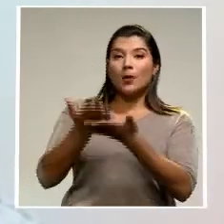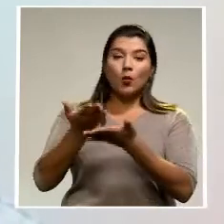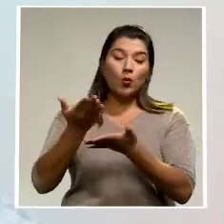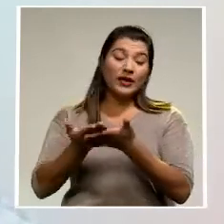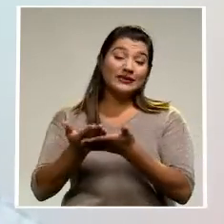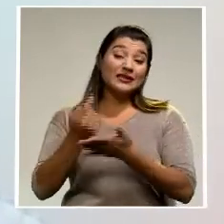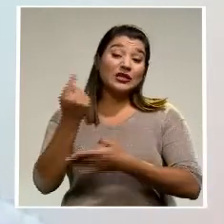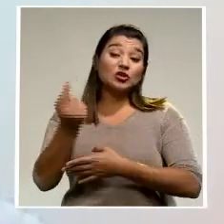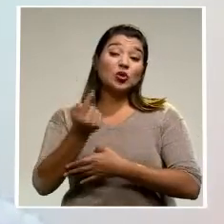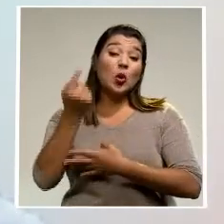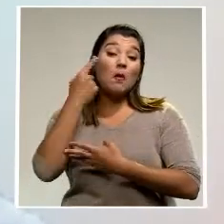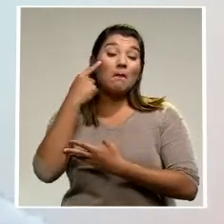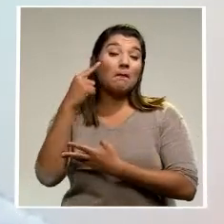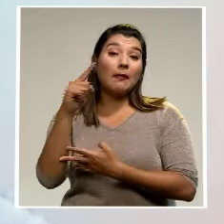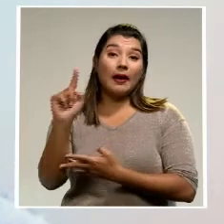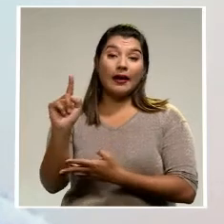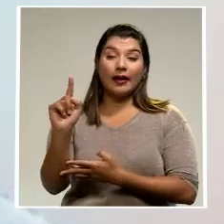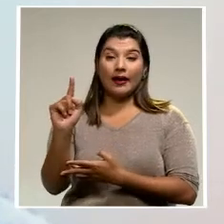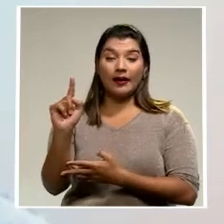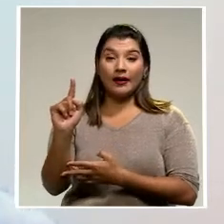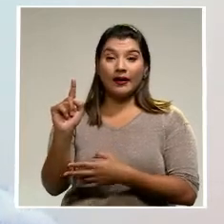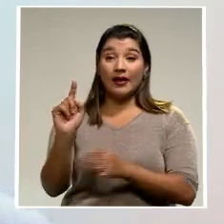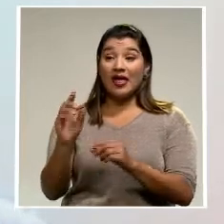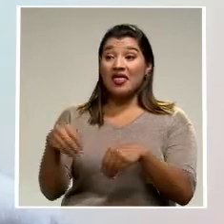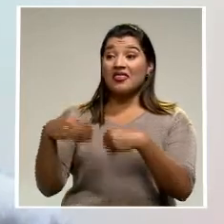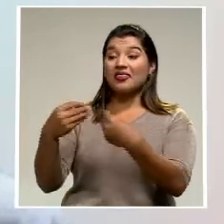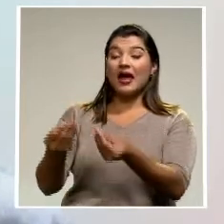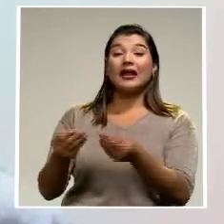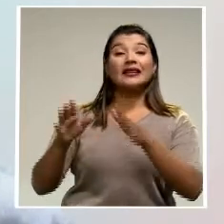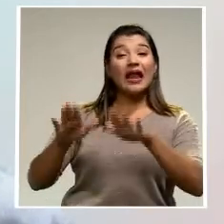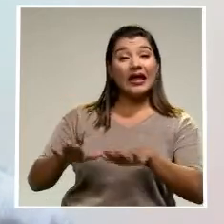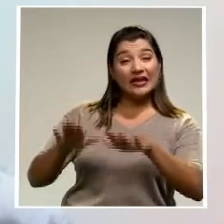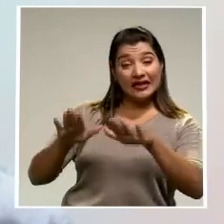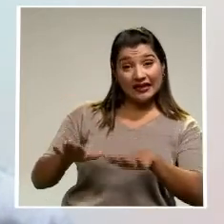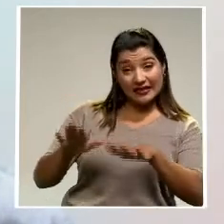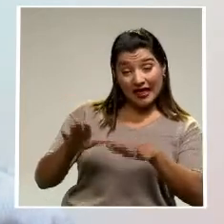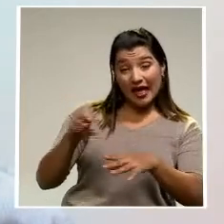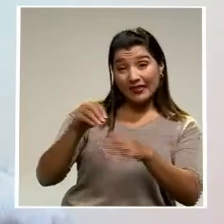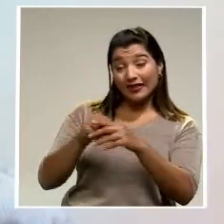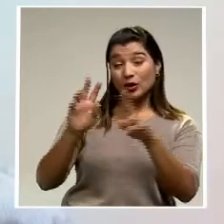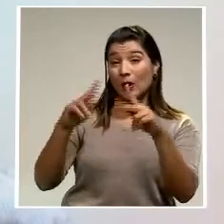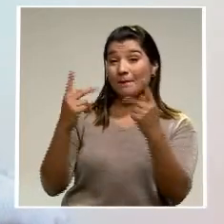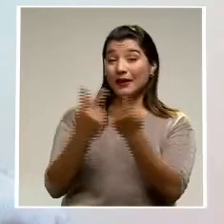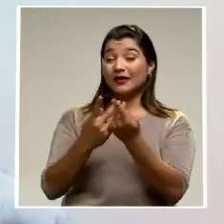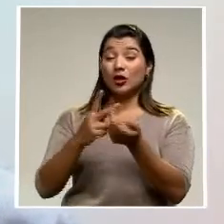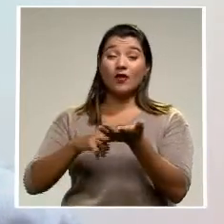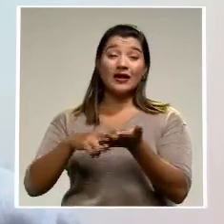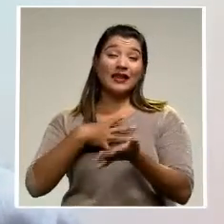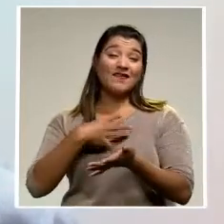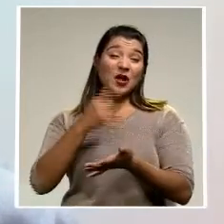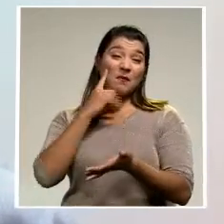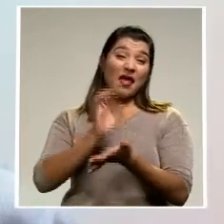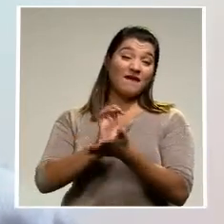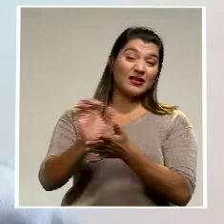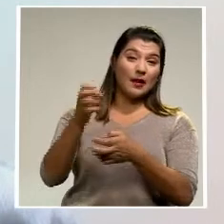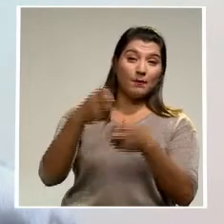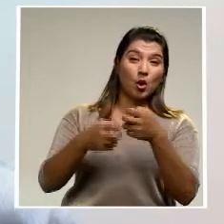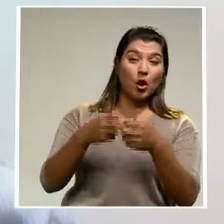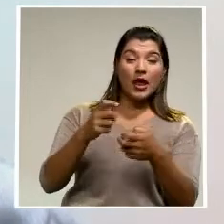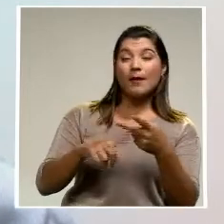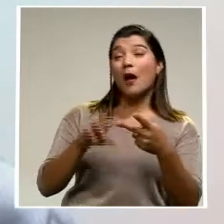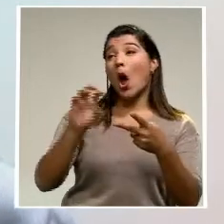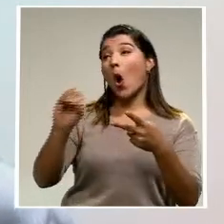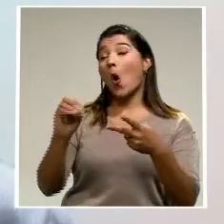busca es llevar tranquilidad a las propias aguas del Partido Liberación Nacional, que lo que busque es de alguna